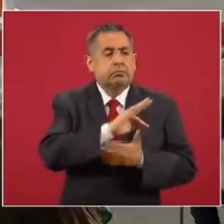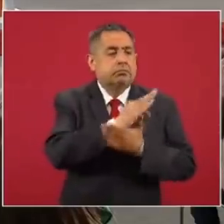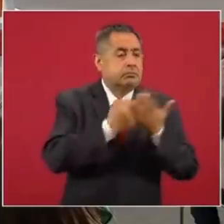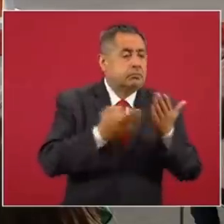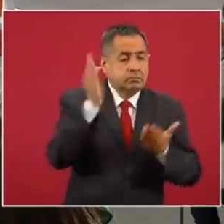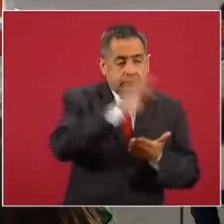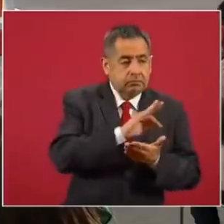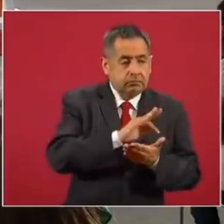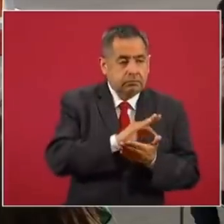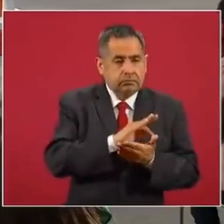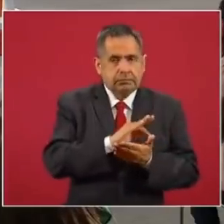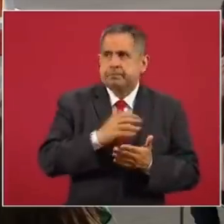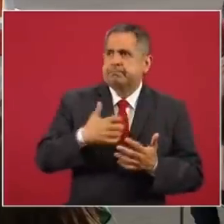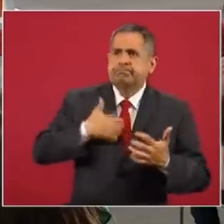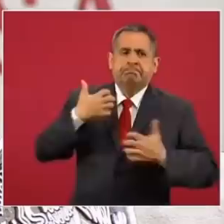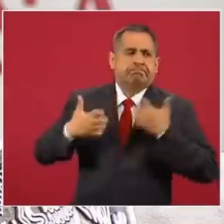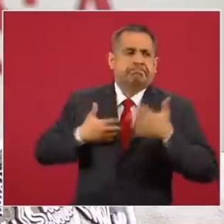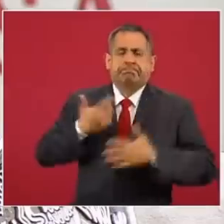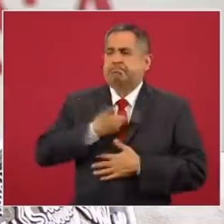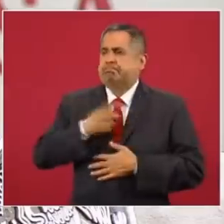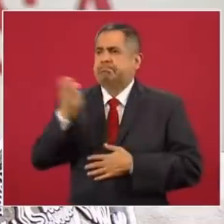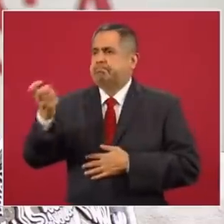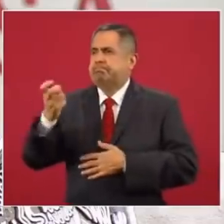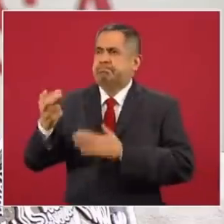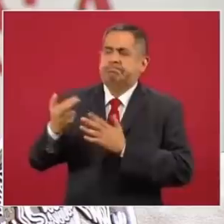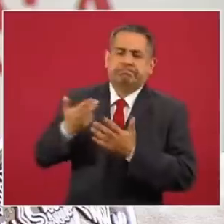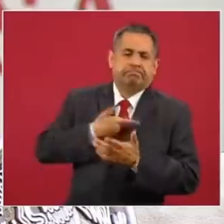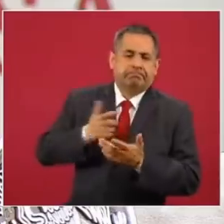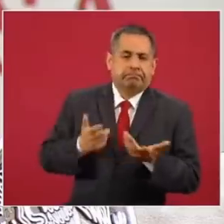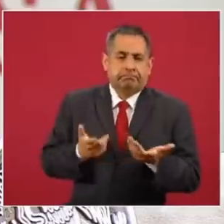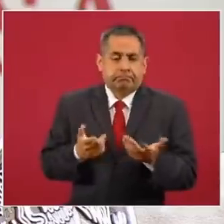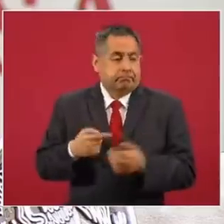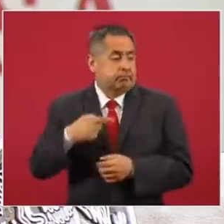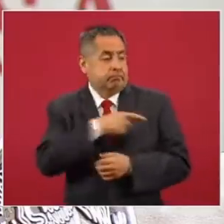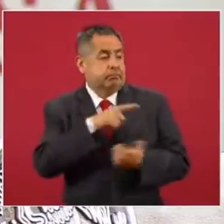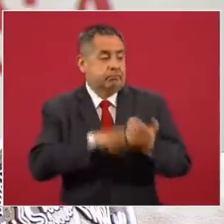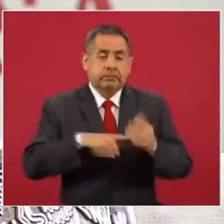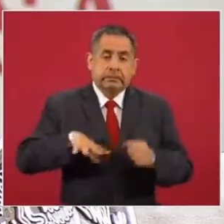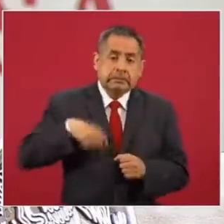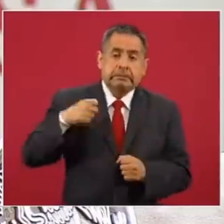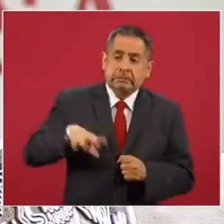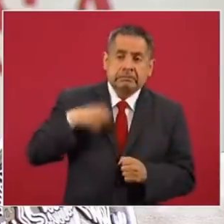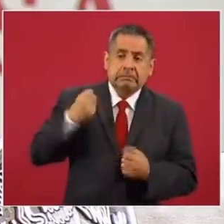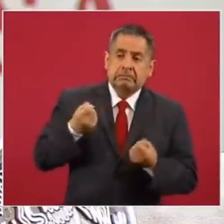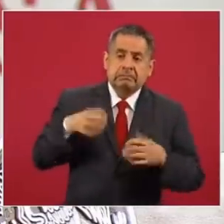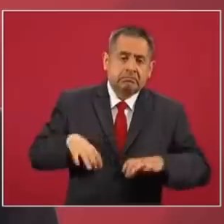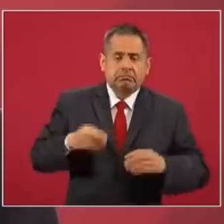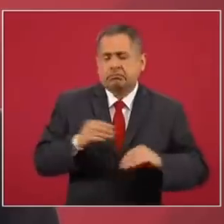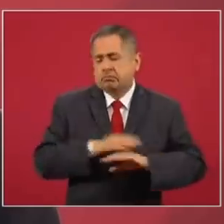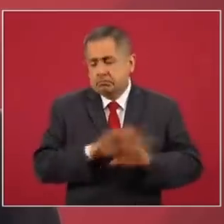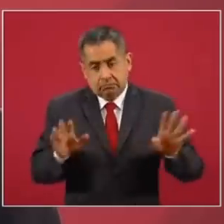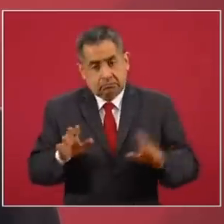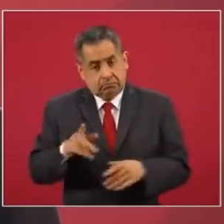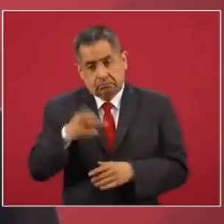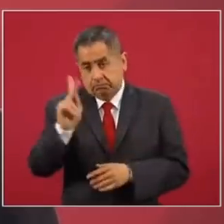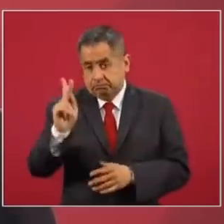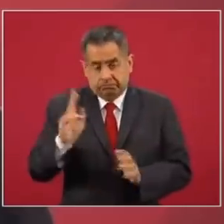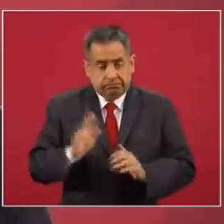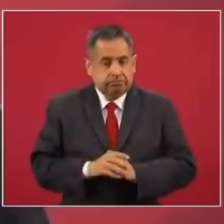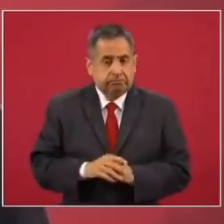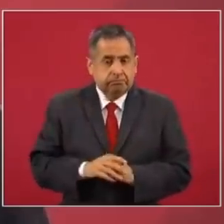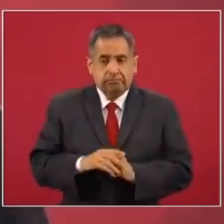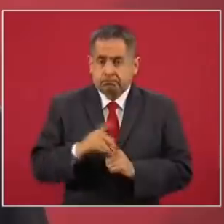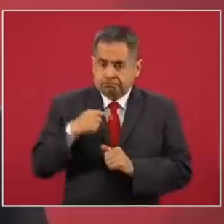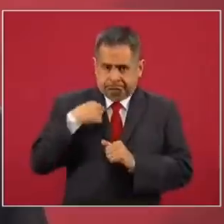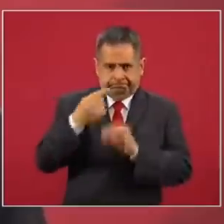factureros, a los que han abusado de este mecanismo, pero si